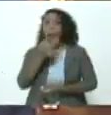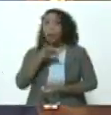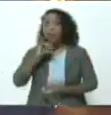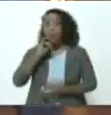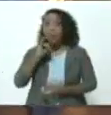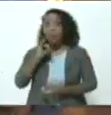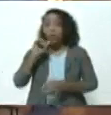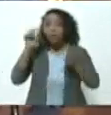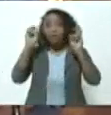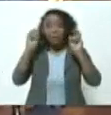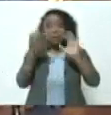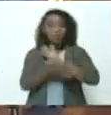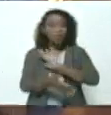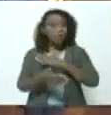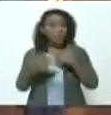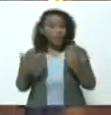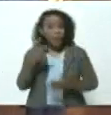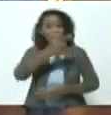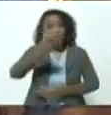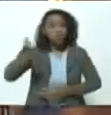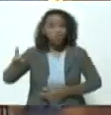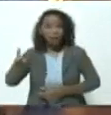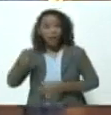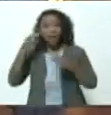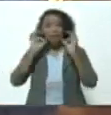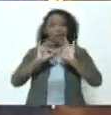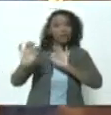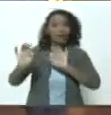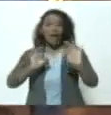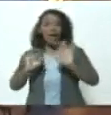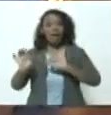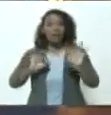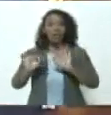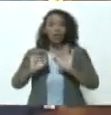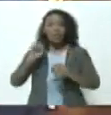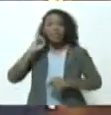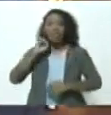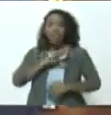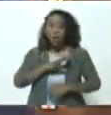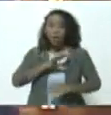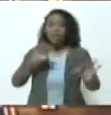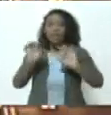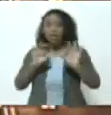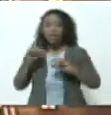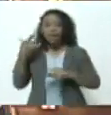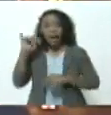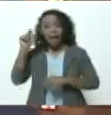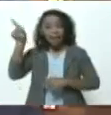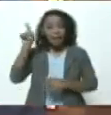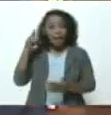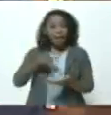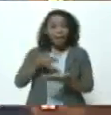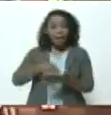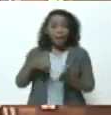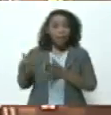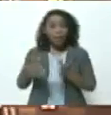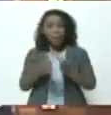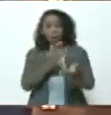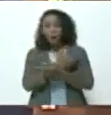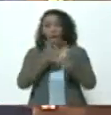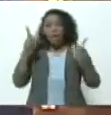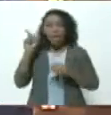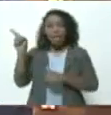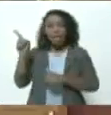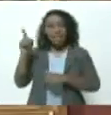de los personajes de ficción que están, históricos y de ficción, que están en Carabobo, Caminos a Libertad. Esa